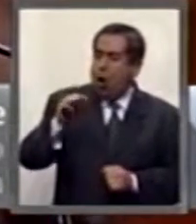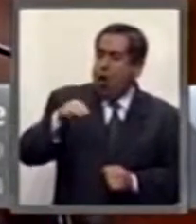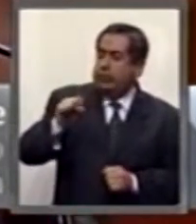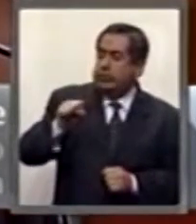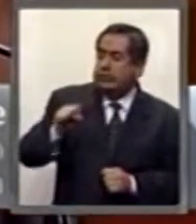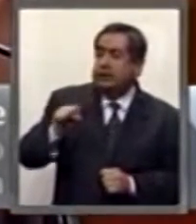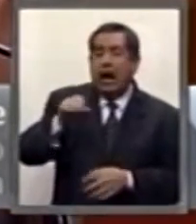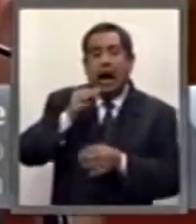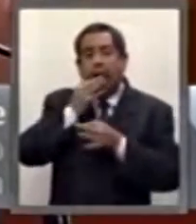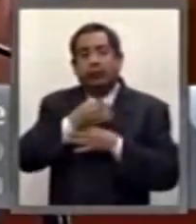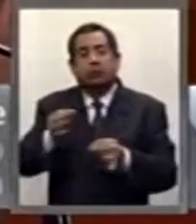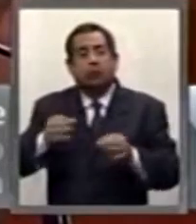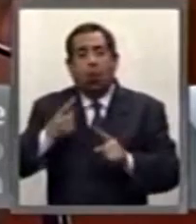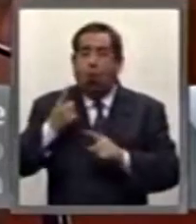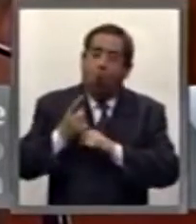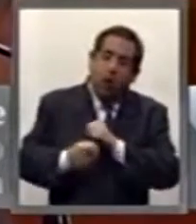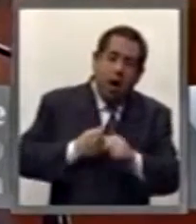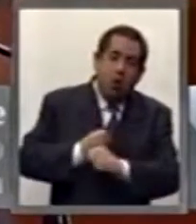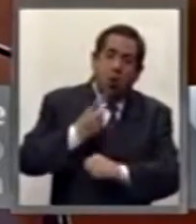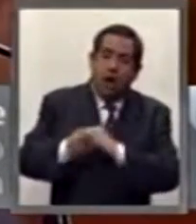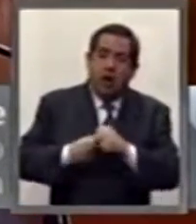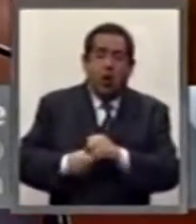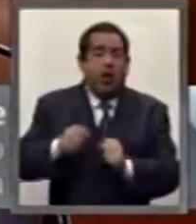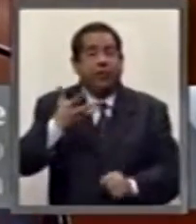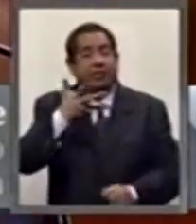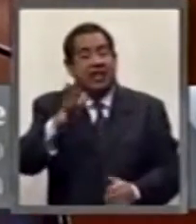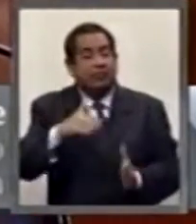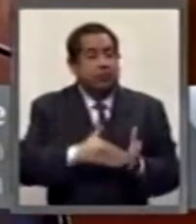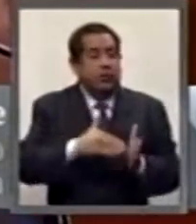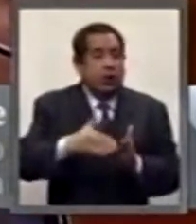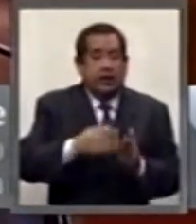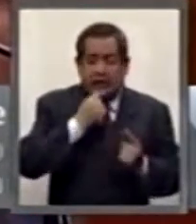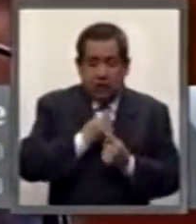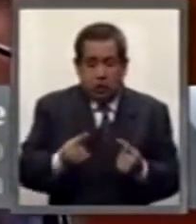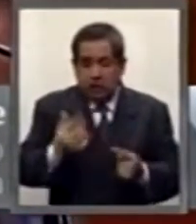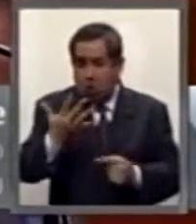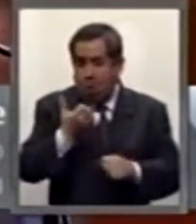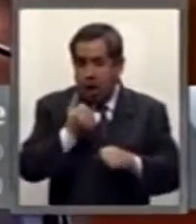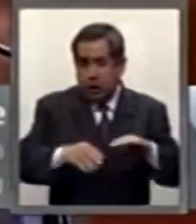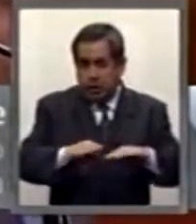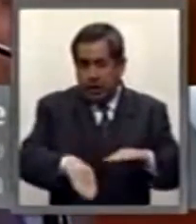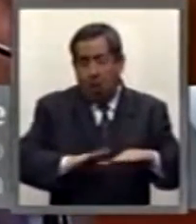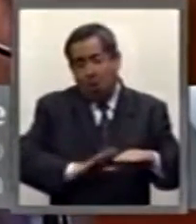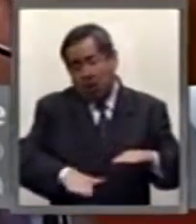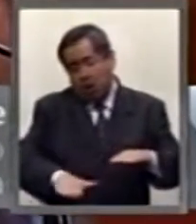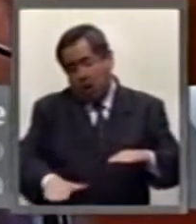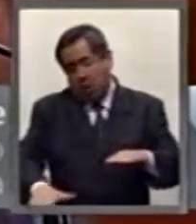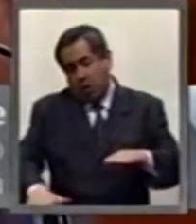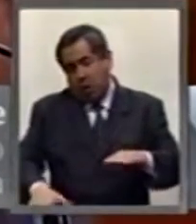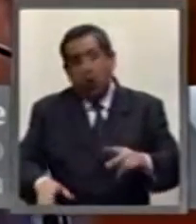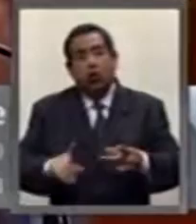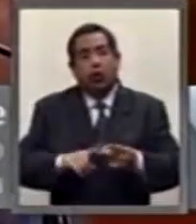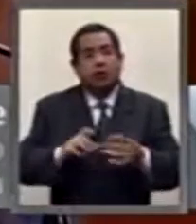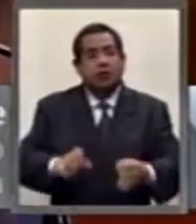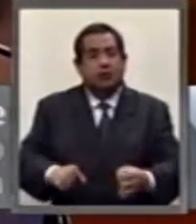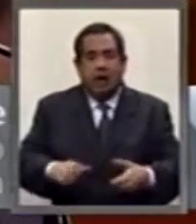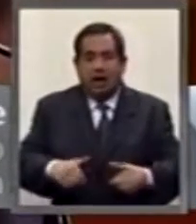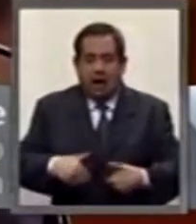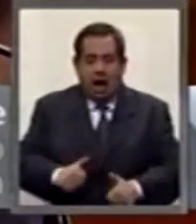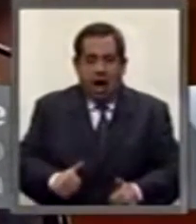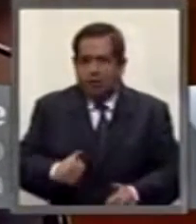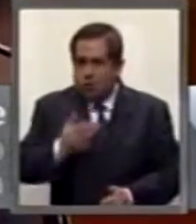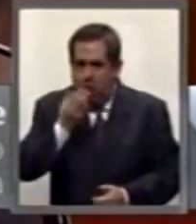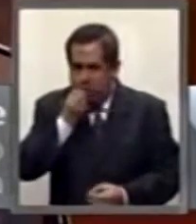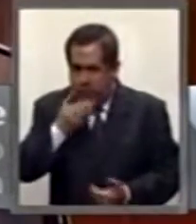Salud informó que cada año 10 millones de niños mueren antes de cumplir los 5 años y un tercio de estas muertes está relacionado con la